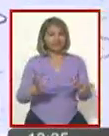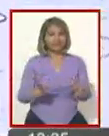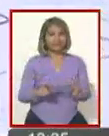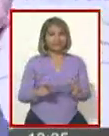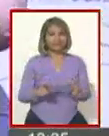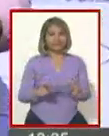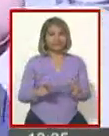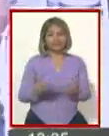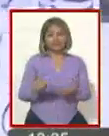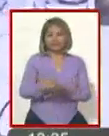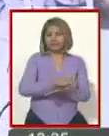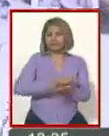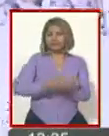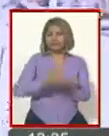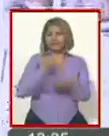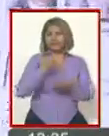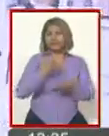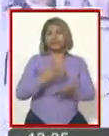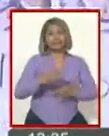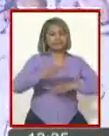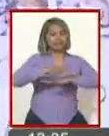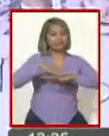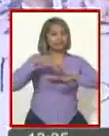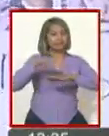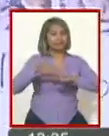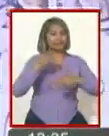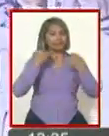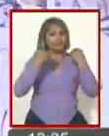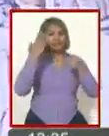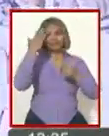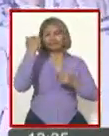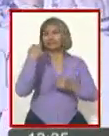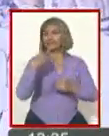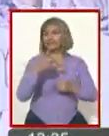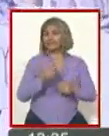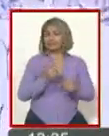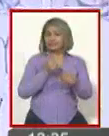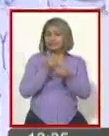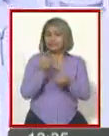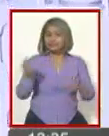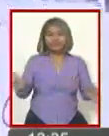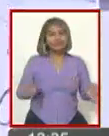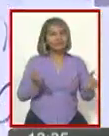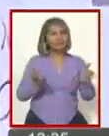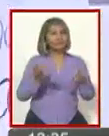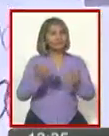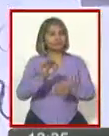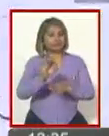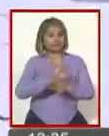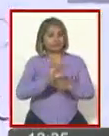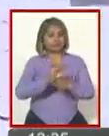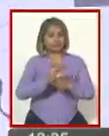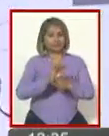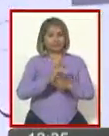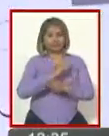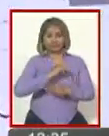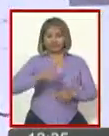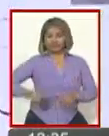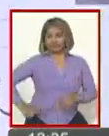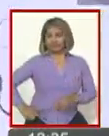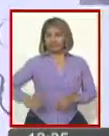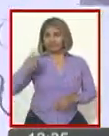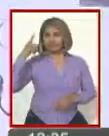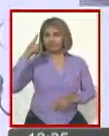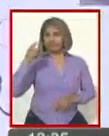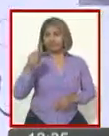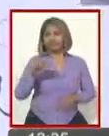hacia el otro lado de esta rotonda, quienes van a ser citados a declarar, porque ellos habrían incitado a los funcionarios municipales